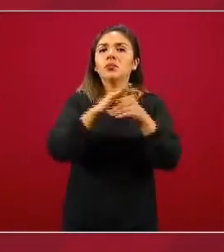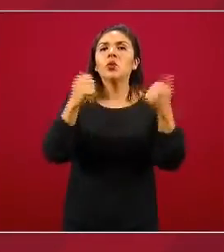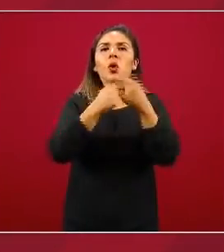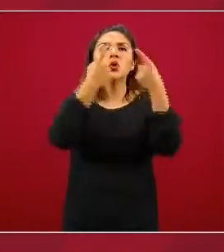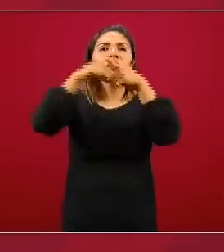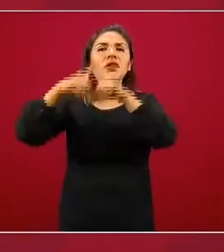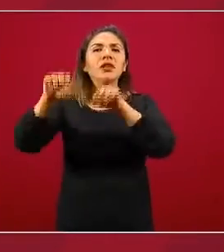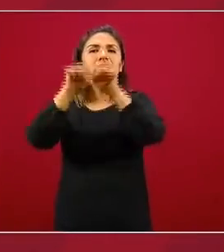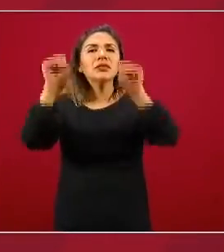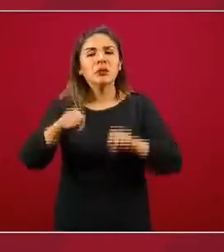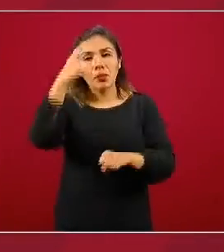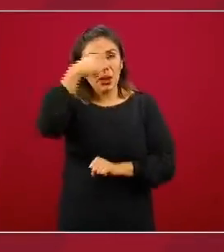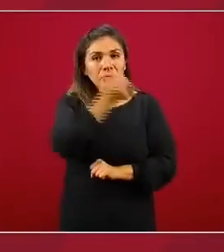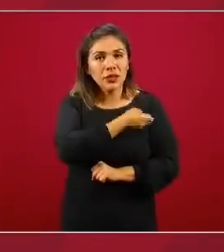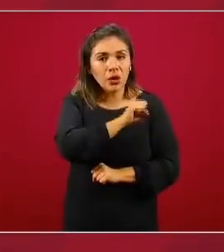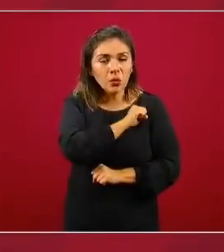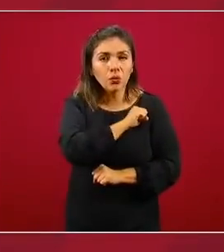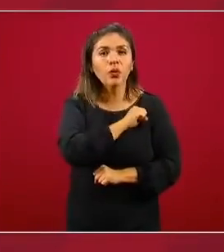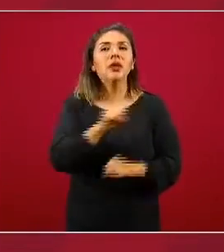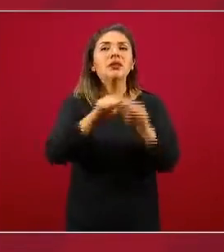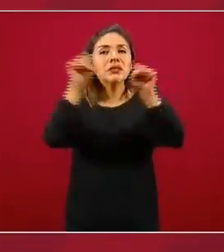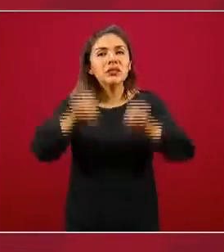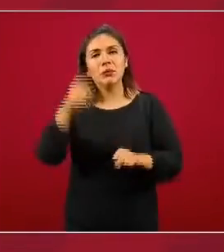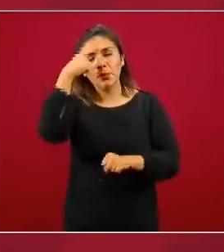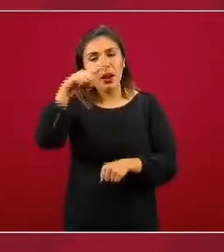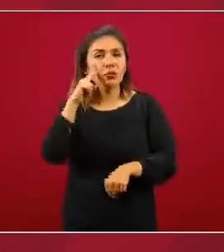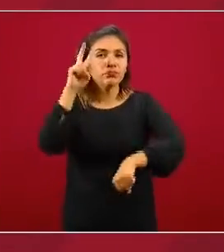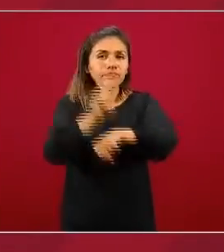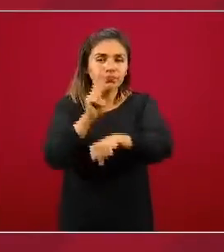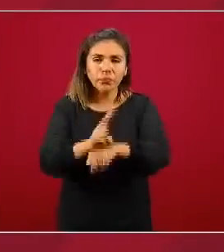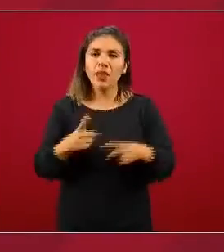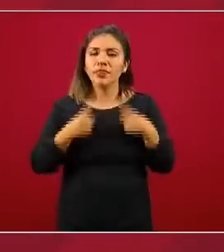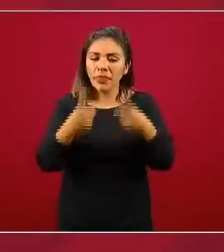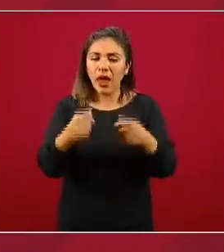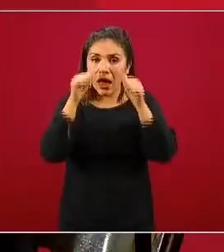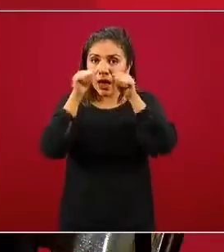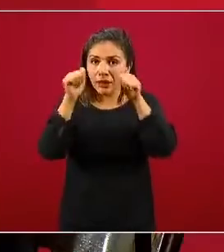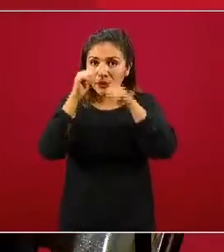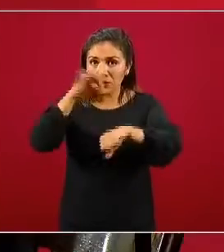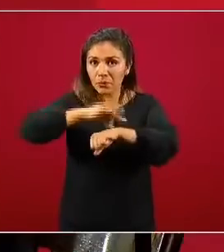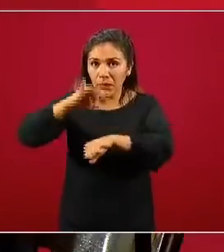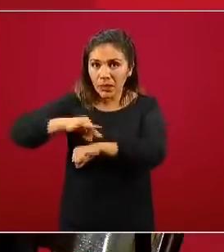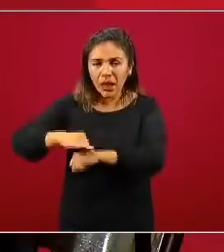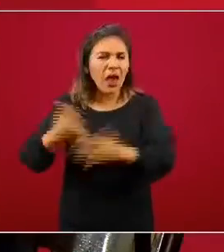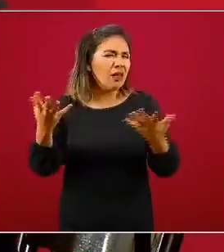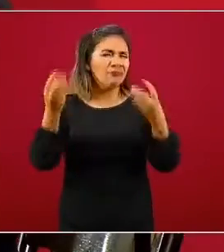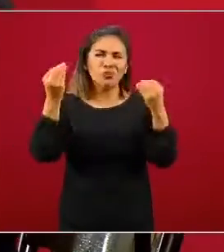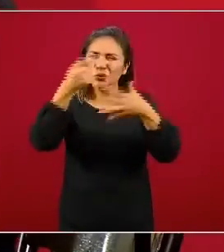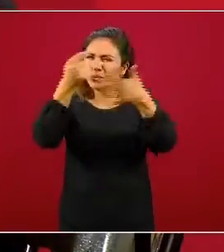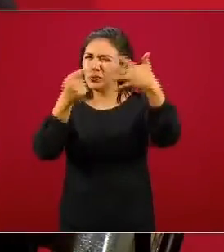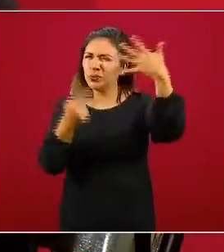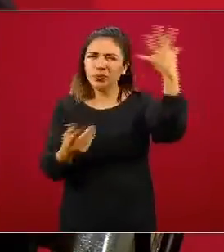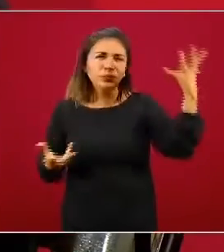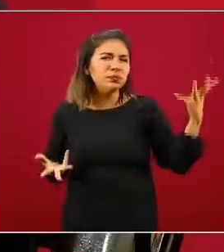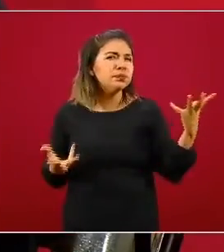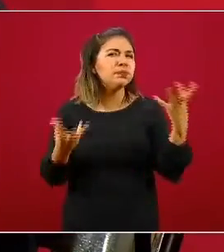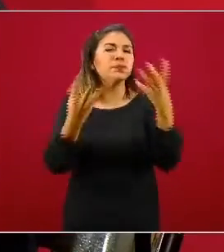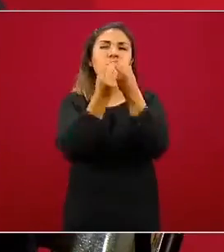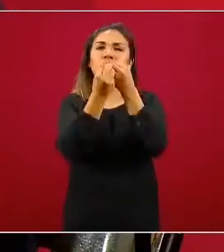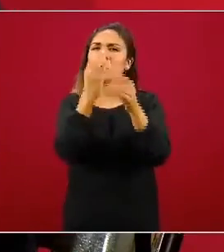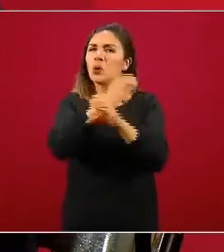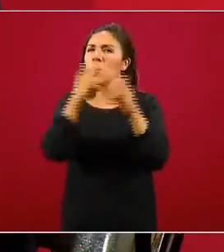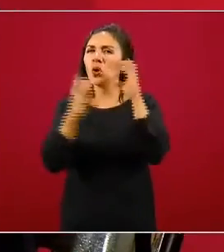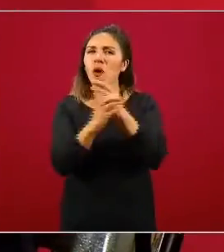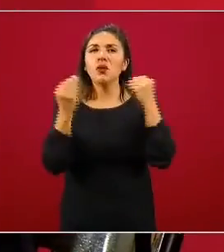los sistemas de salud, los sistemas de procuración de atención médica, en fin. Es decir, es todo un